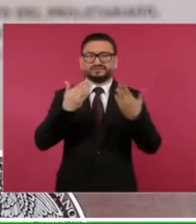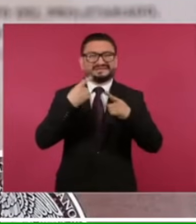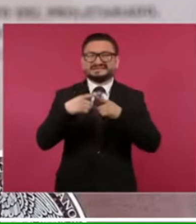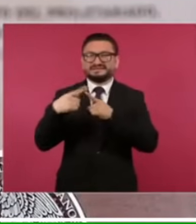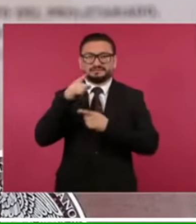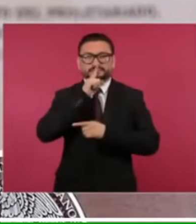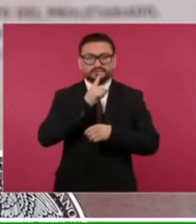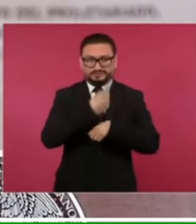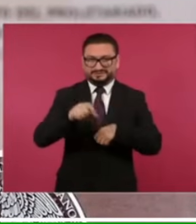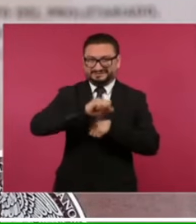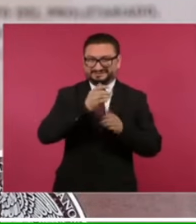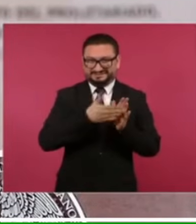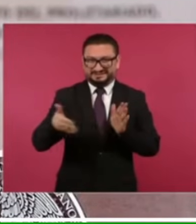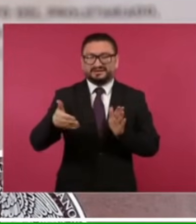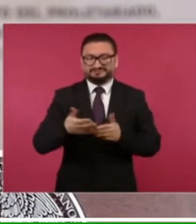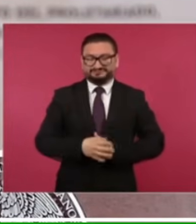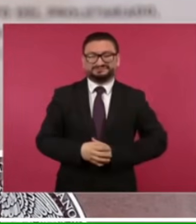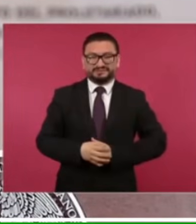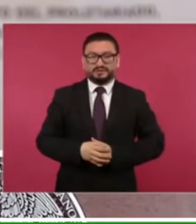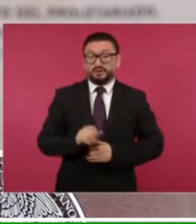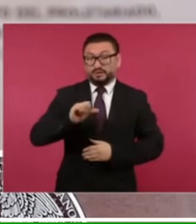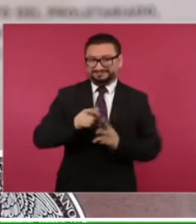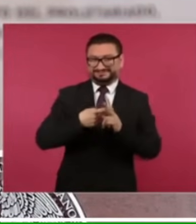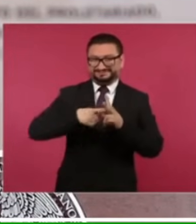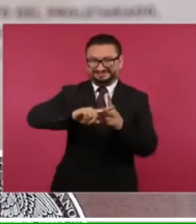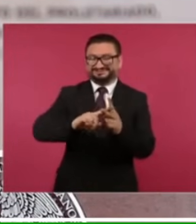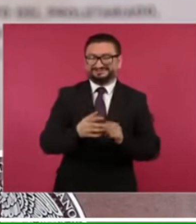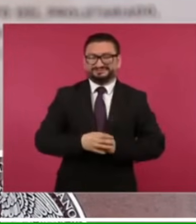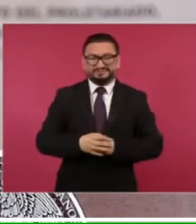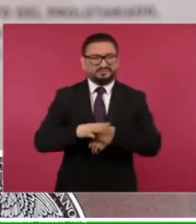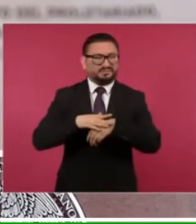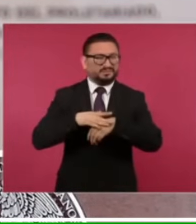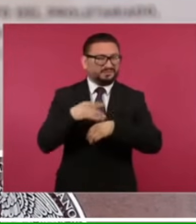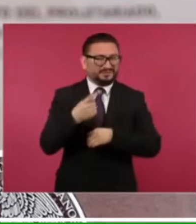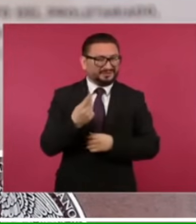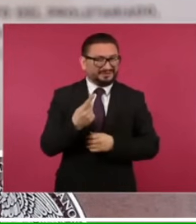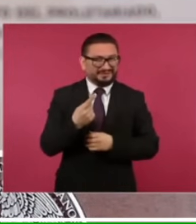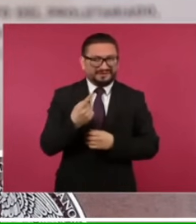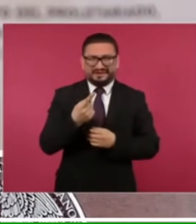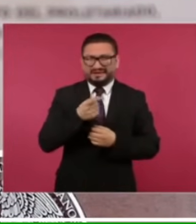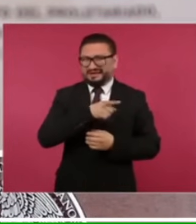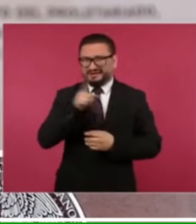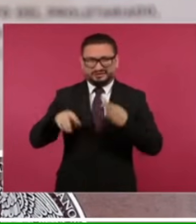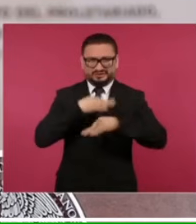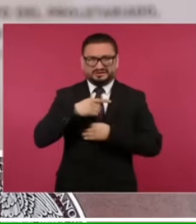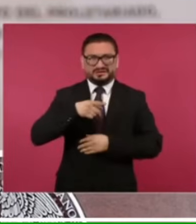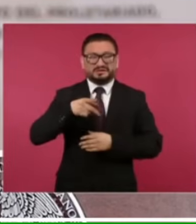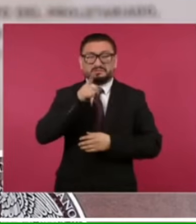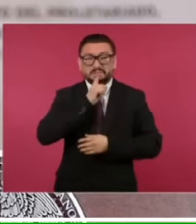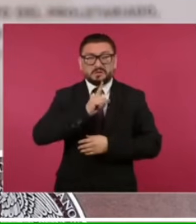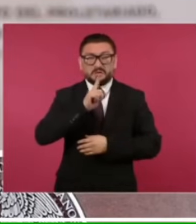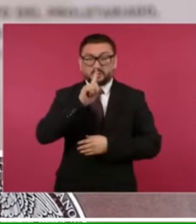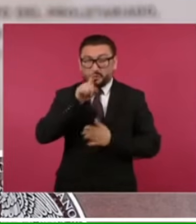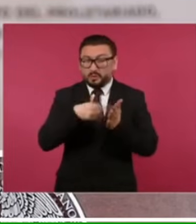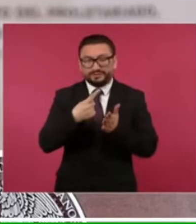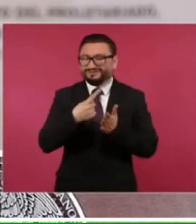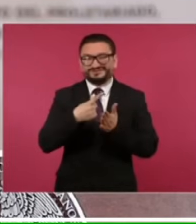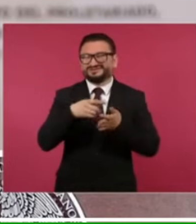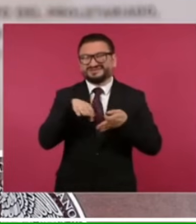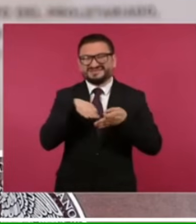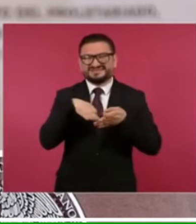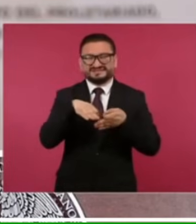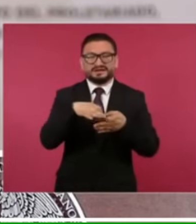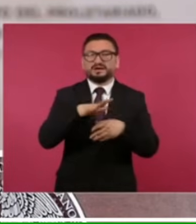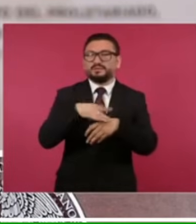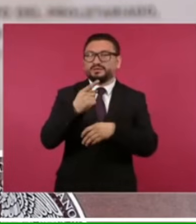de la semana. Y vamos a iniciar porque no les basta mentir una vez. Este es el